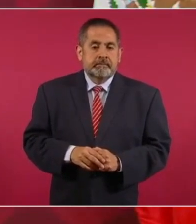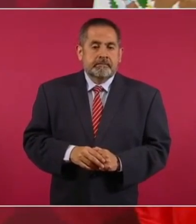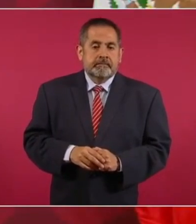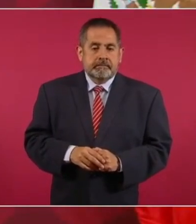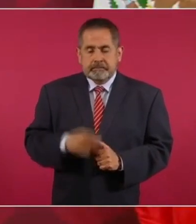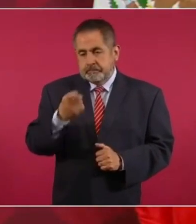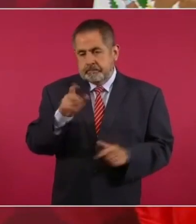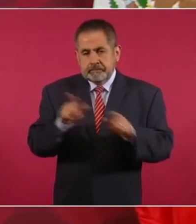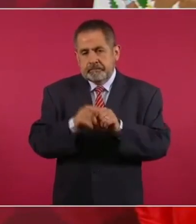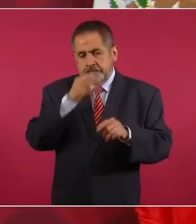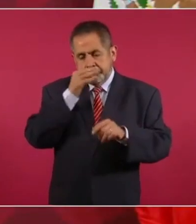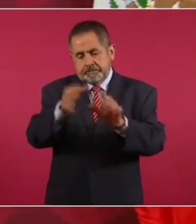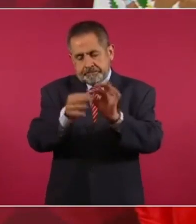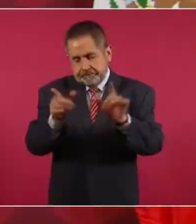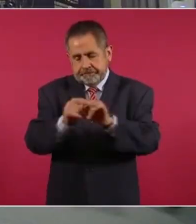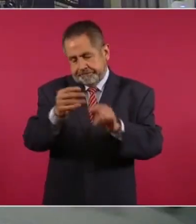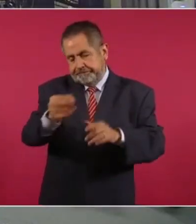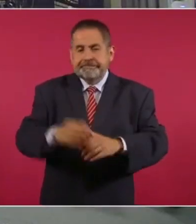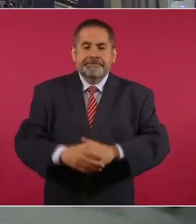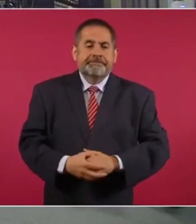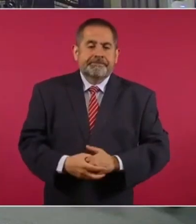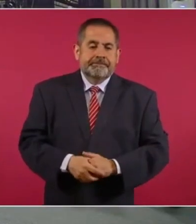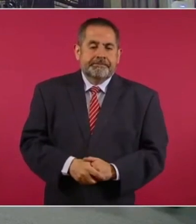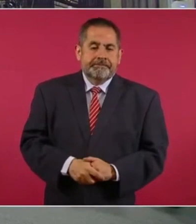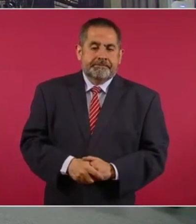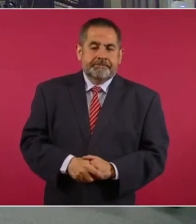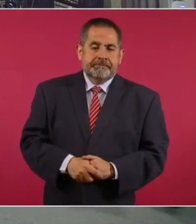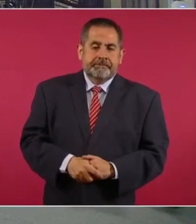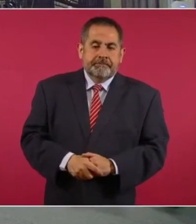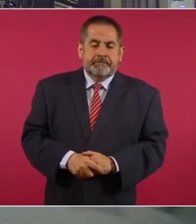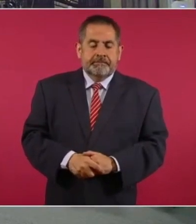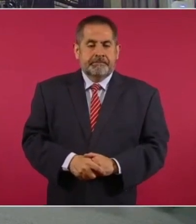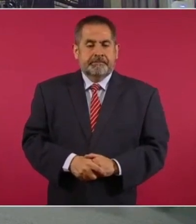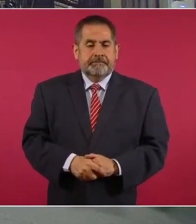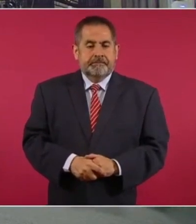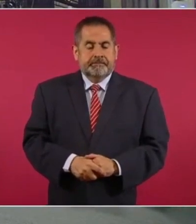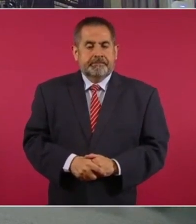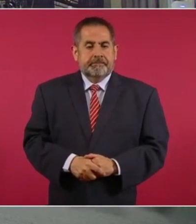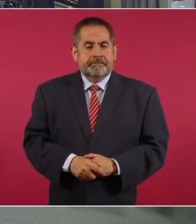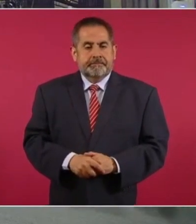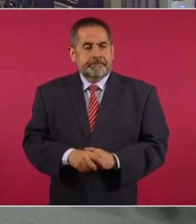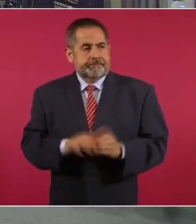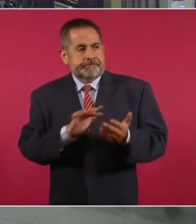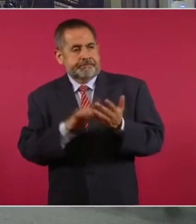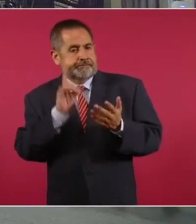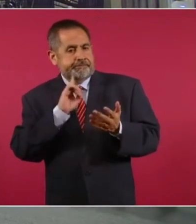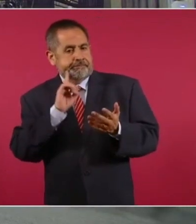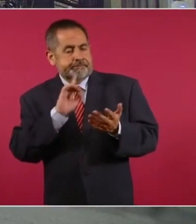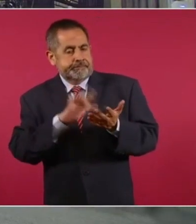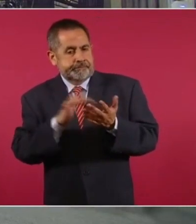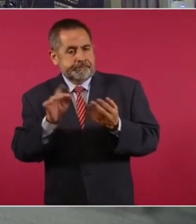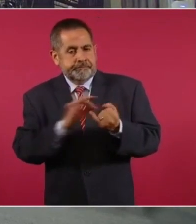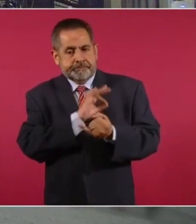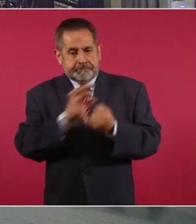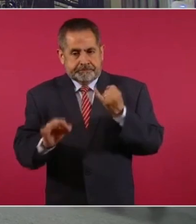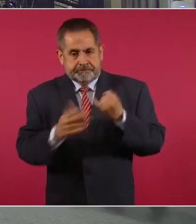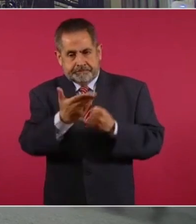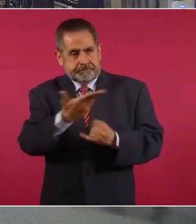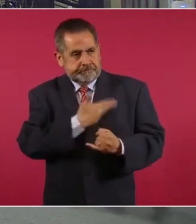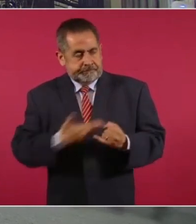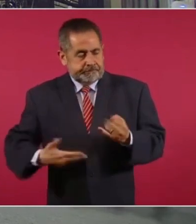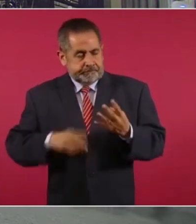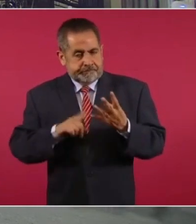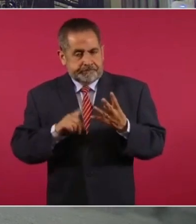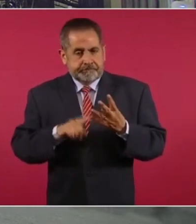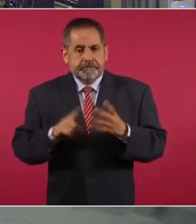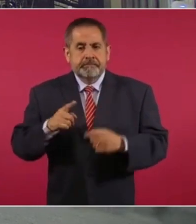eso es lo que te puedo comentar. Gracias. Ya por último, señor presidente,